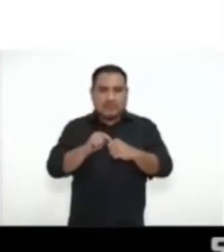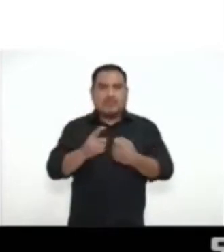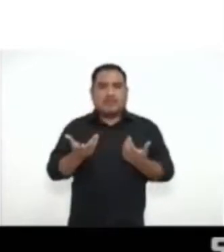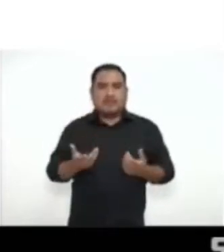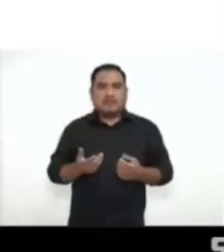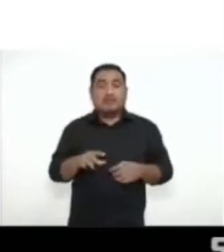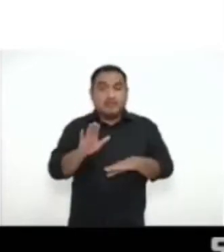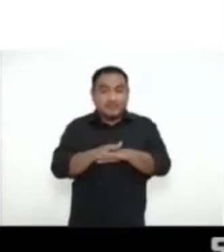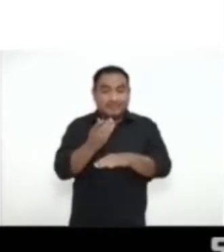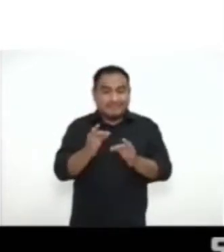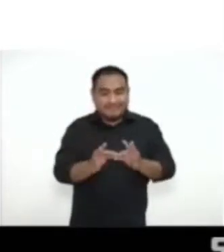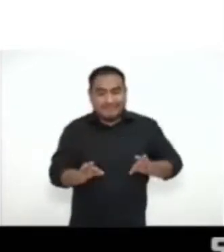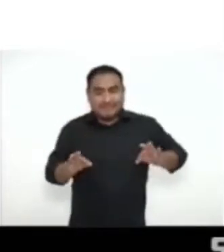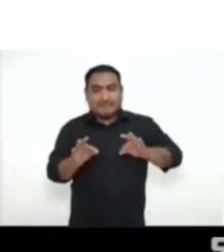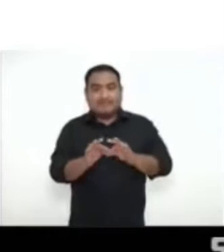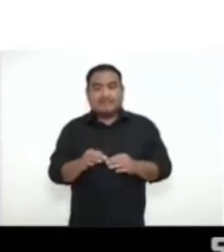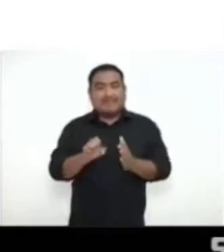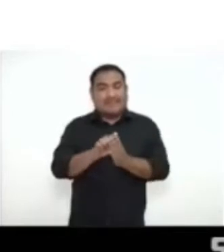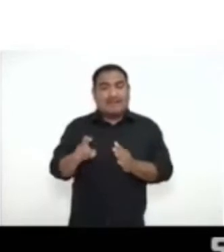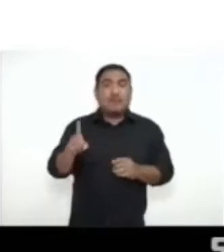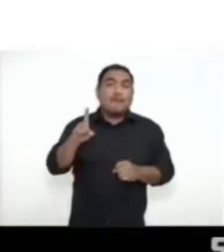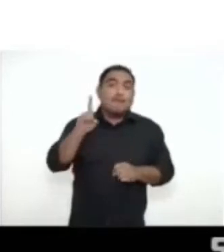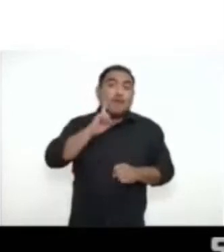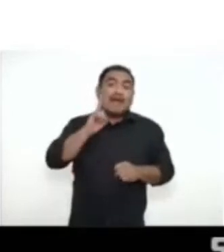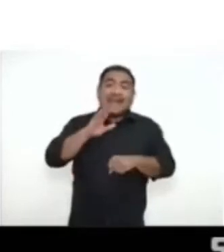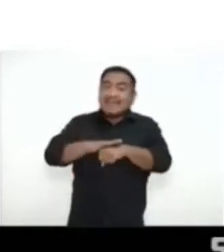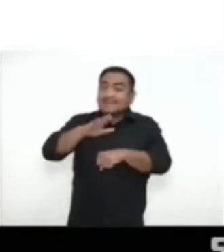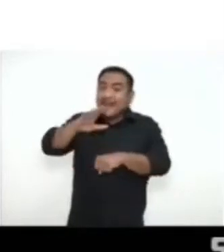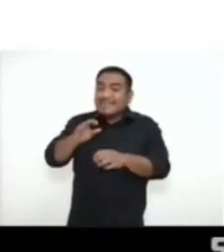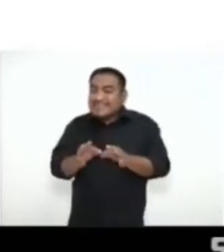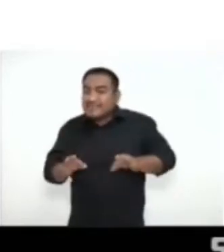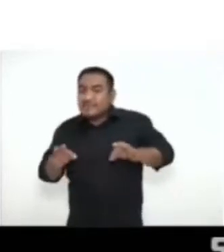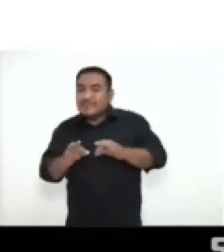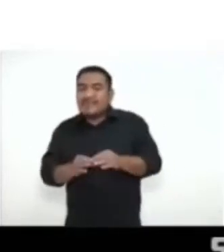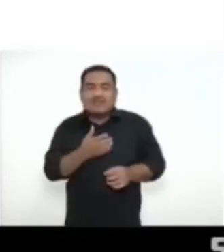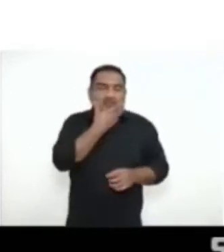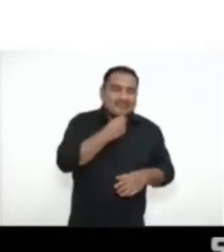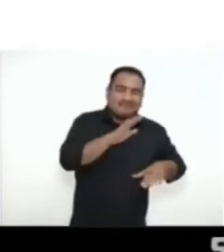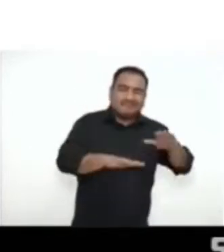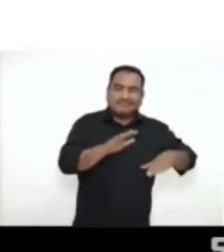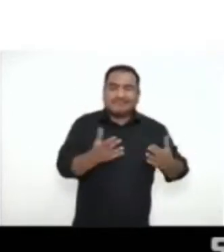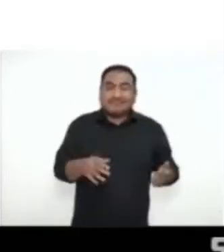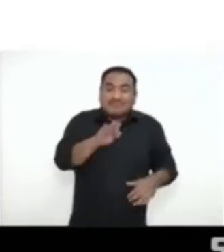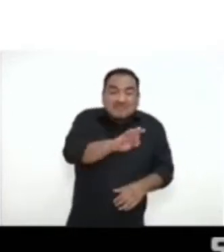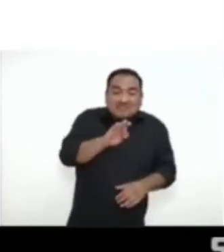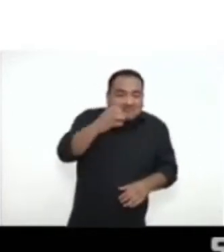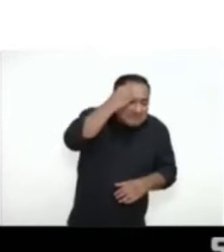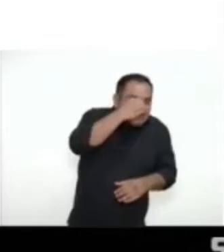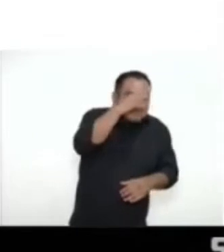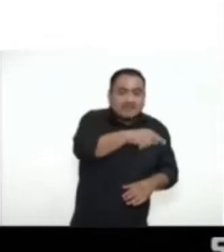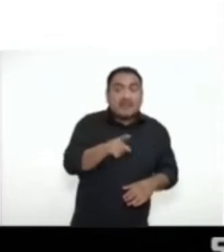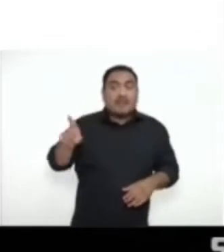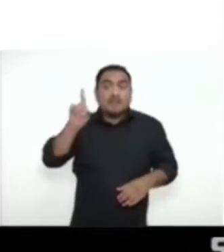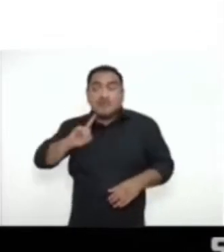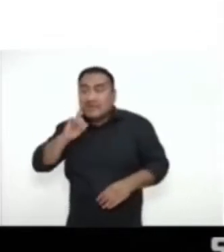qué importante para nosotras las mujeres, porque los hombres a veces no recuerdan fechas, y las